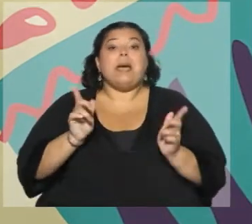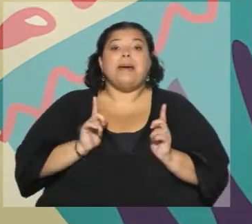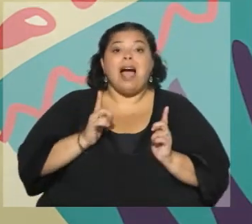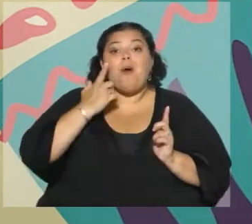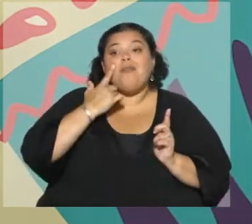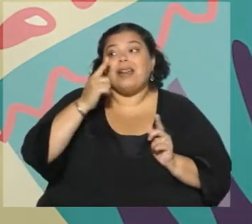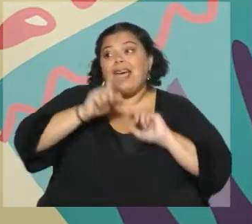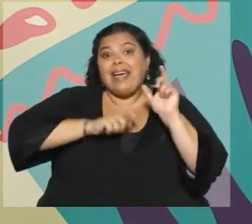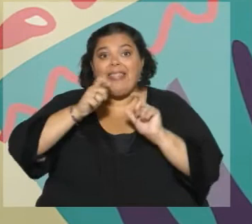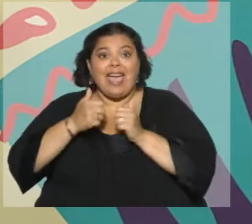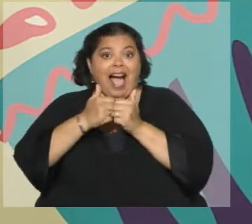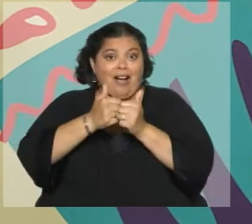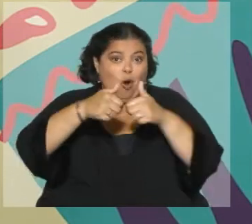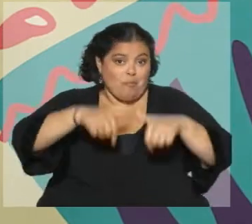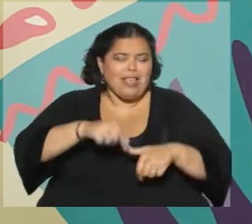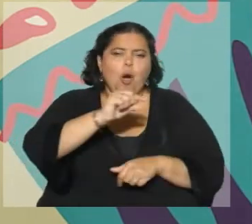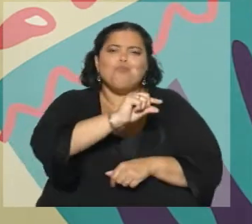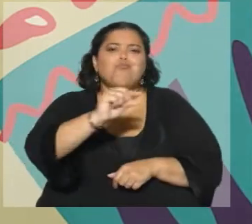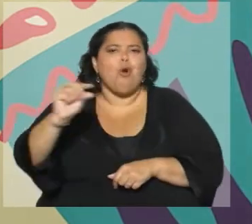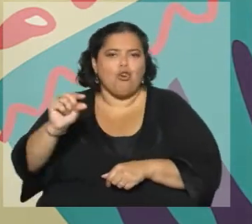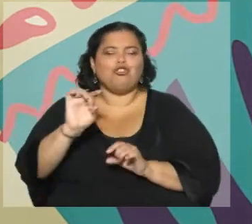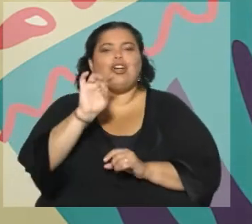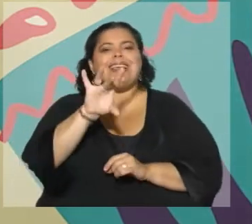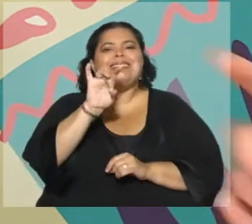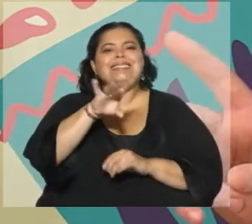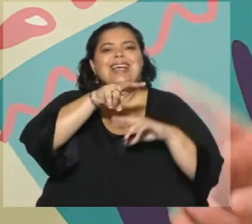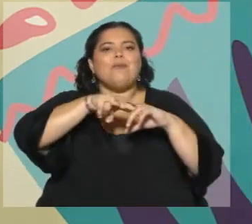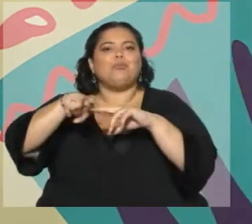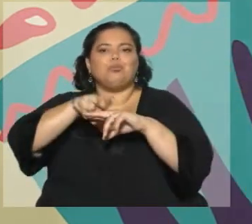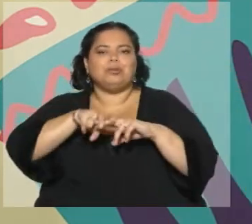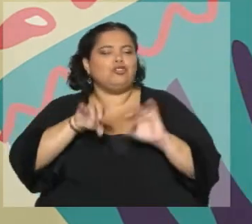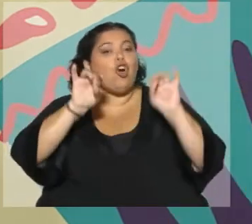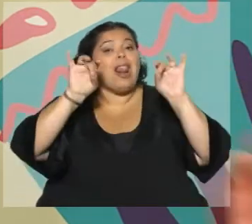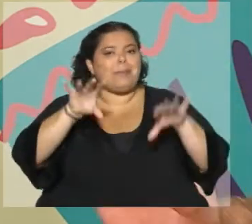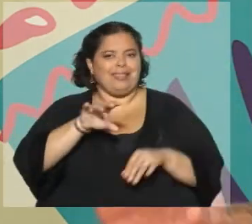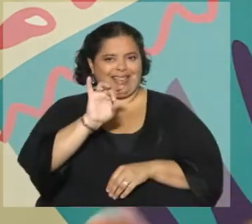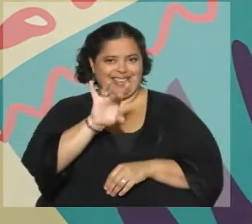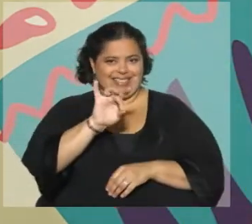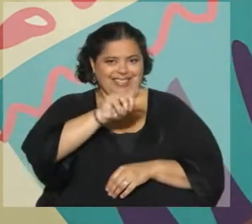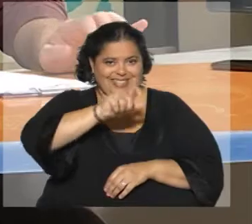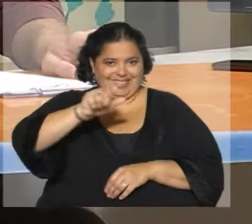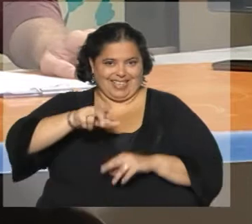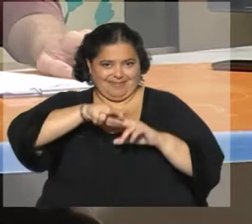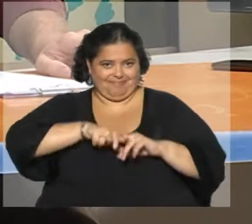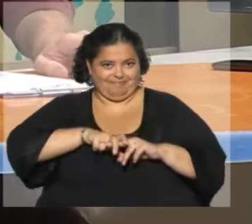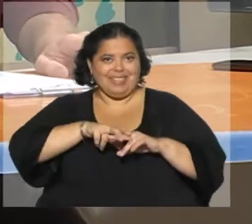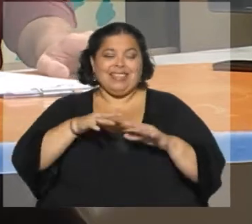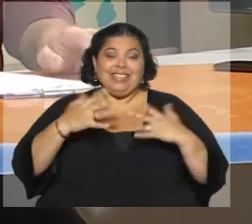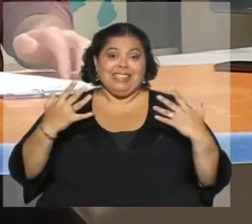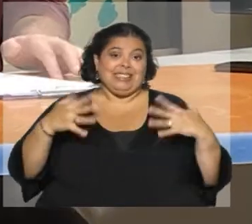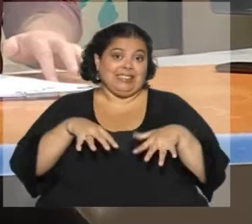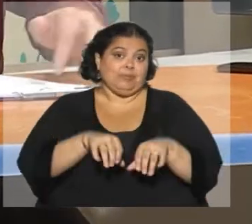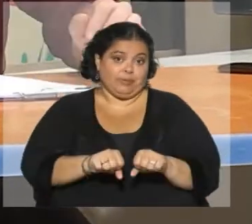la gente nos acompañe son poquitas localidades son 15 lugares no más entonces dice sí bueno bien entonces eso lo almacena rápido